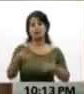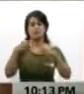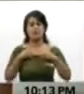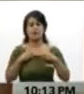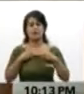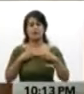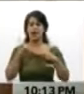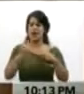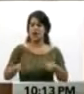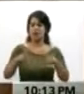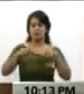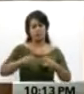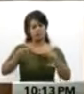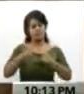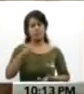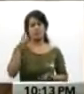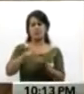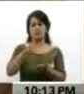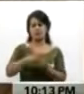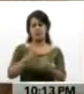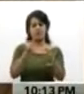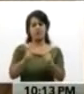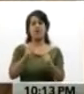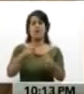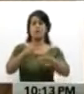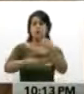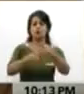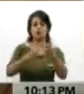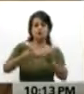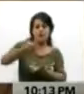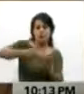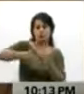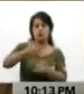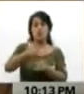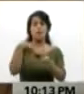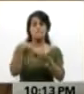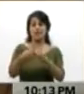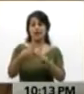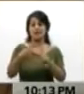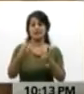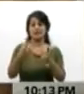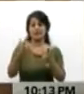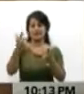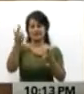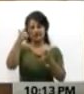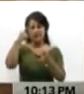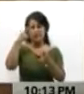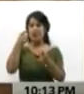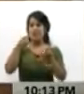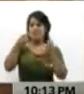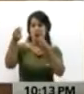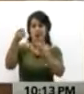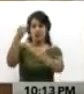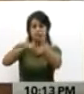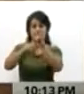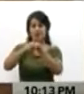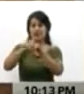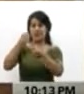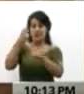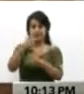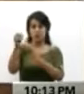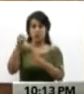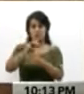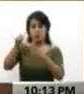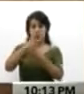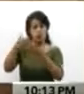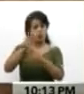enérgico en el proceso de renegociación, con una disminución de las reservas internacionales que supera los 3.700 millones de dólares, no